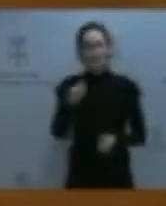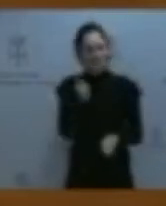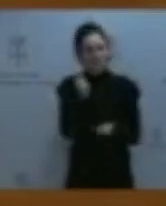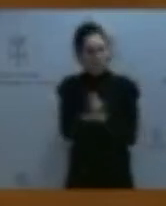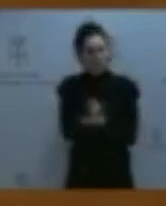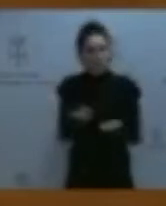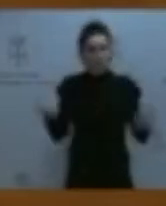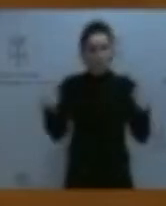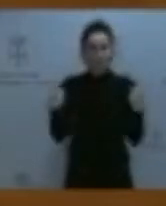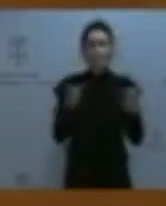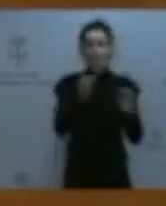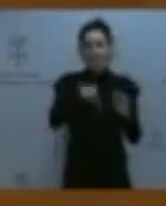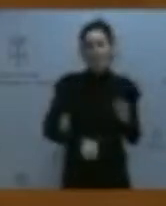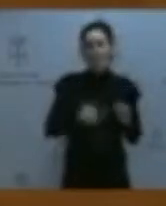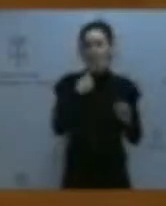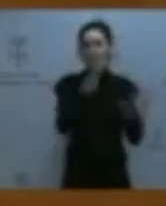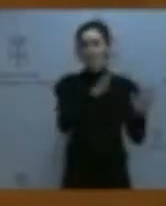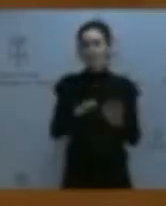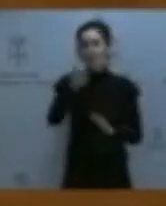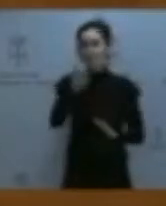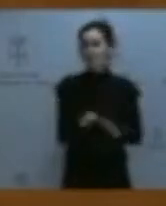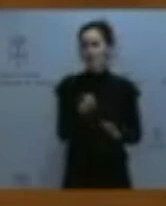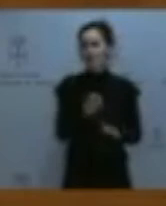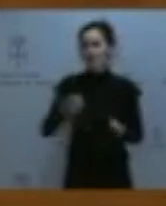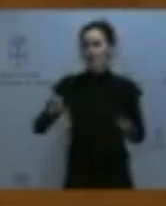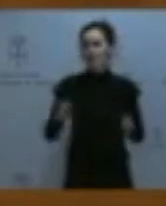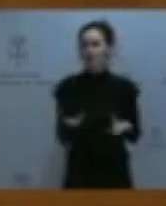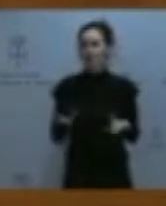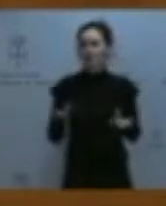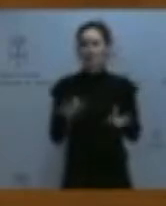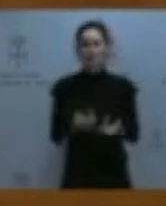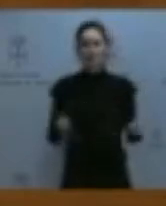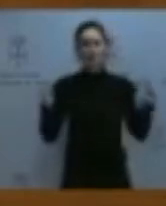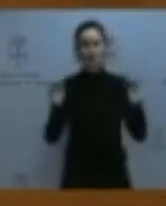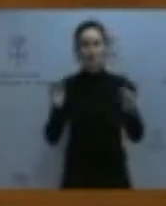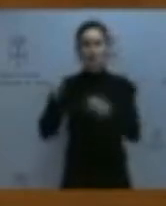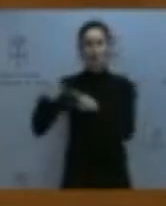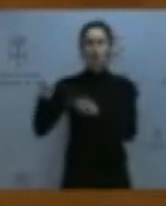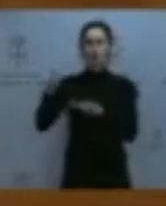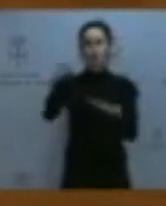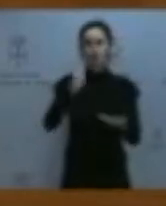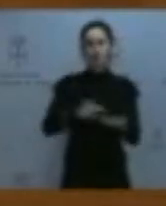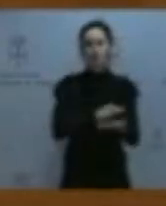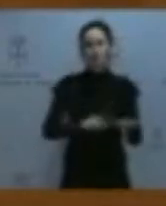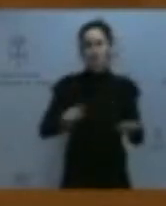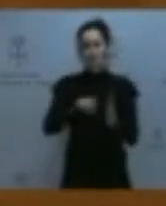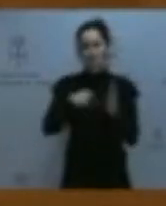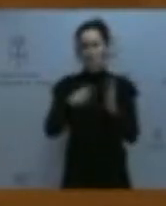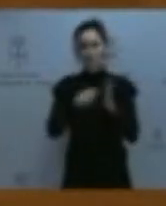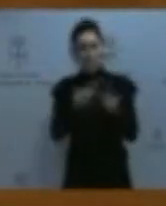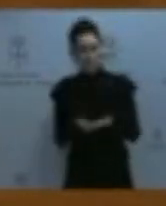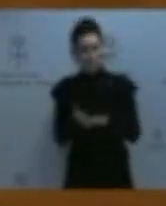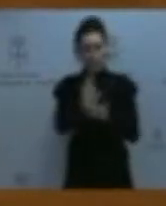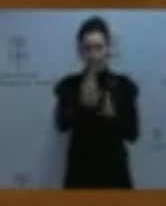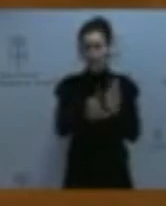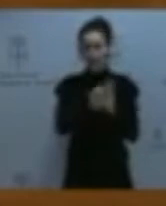del 99% de la cuota, la práctica desaparición del impuesto de sucesiones y donaciones. Lo hacen presentando una proposición de ley que